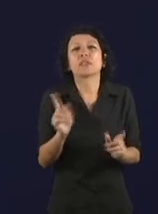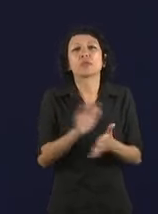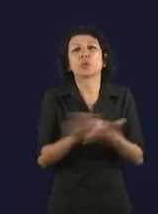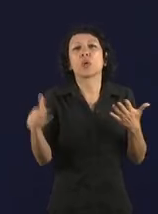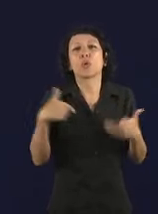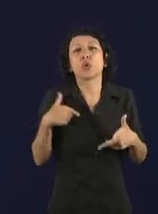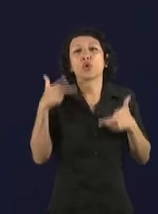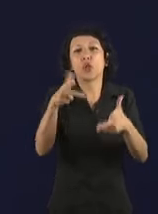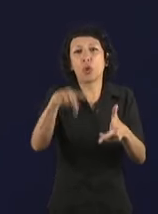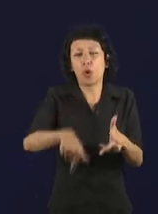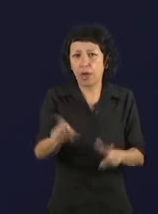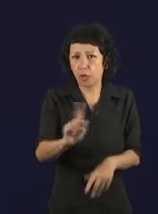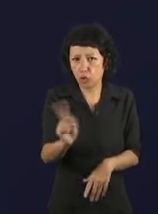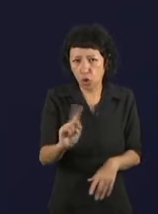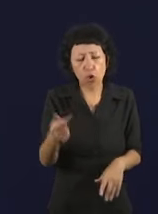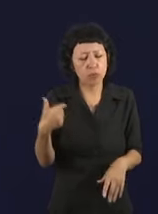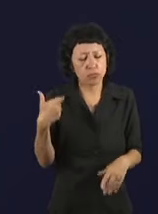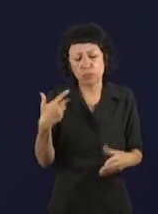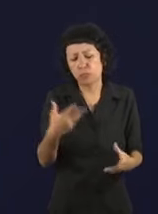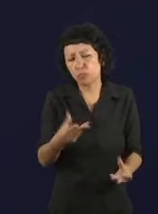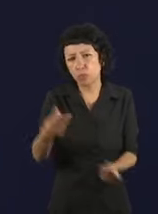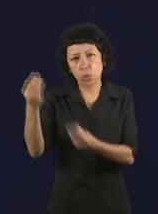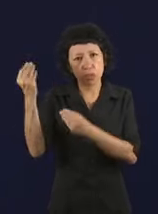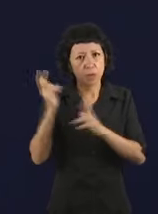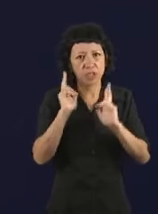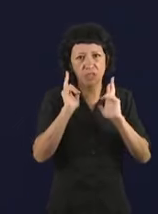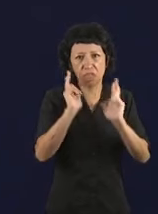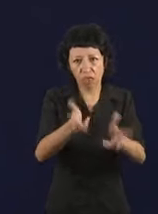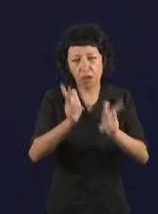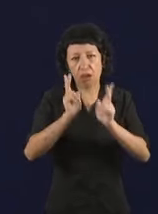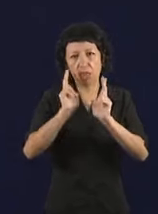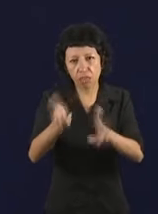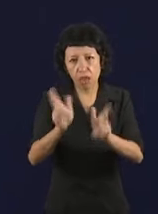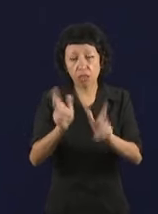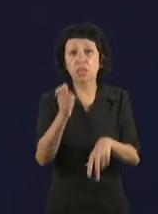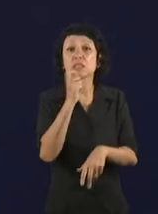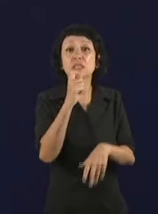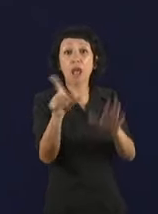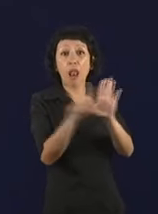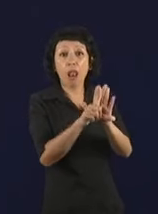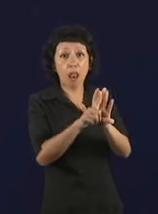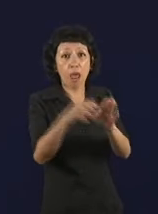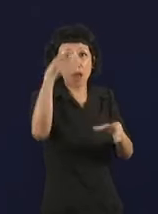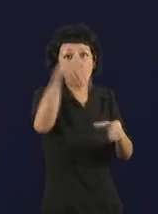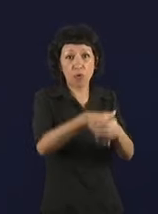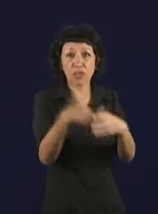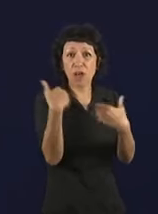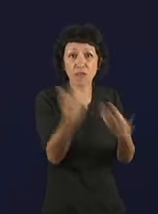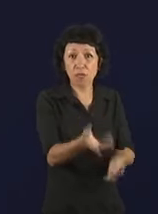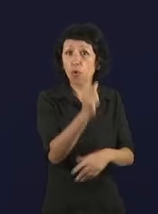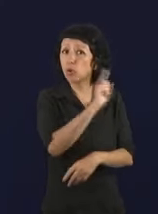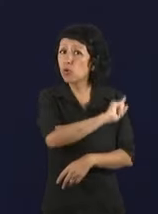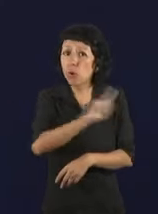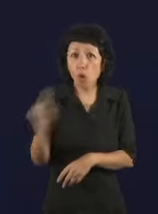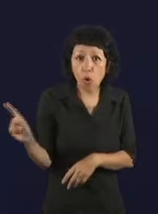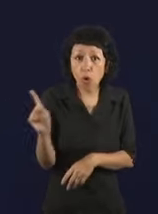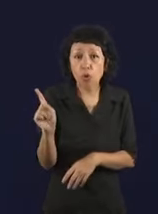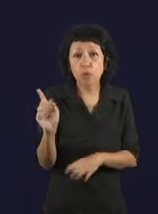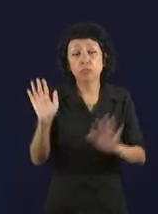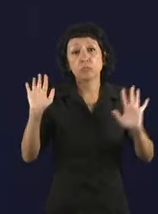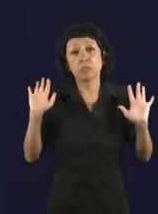lo hemos dicho en un sinfín de oportunidades si no votan la ley claramente entienden que el el el